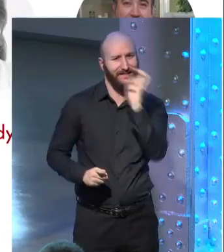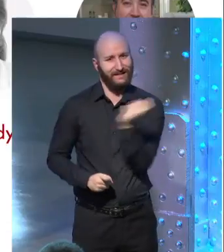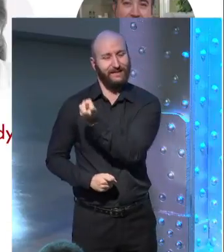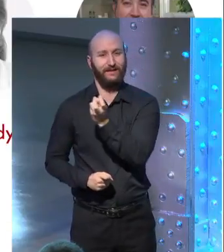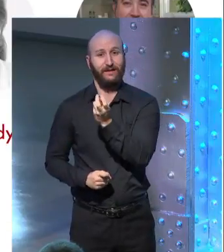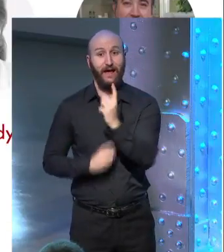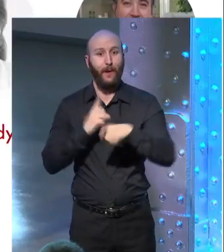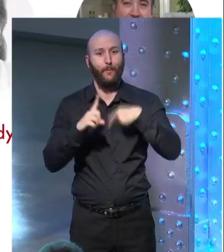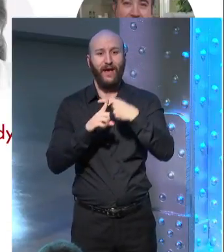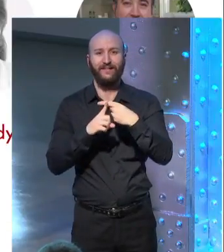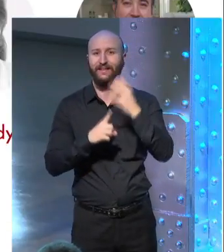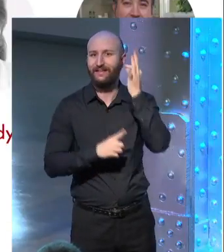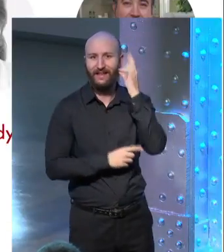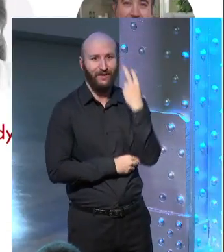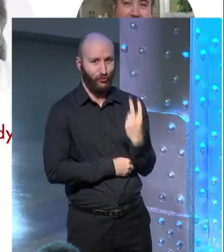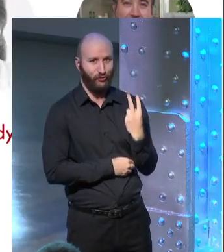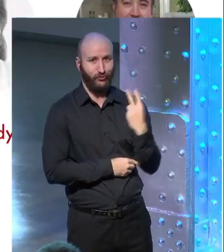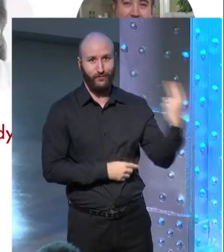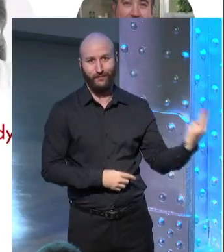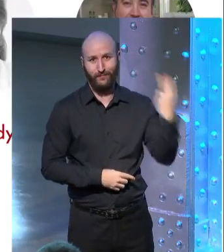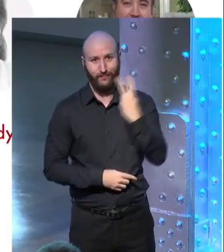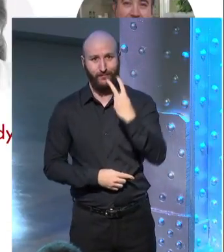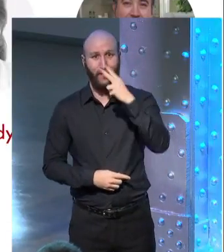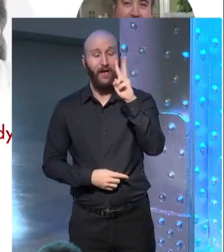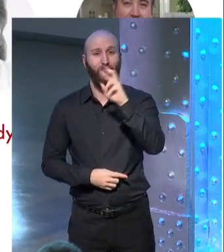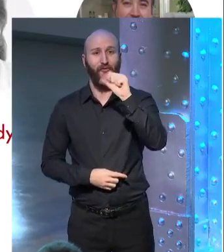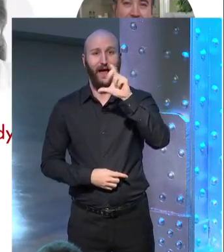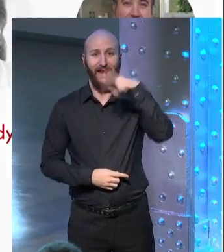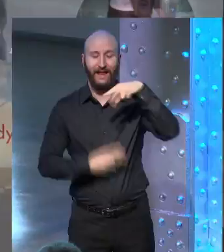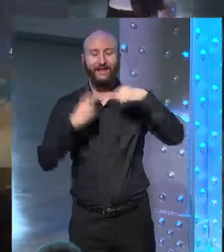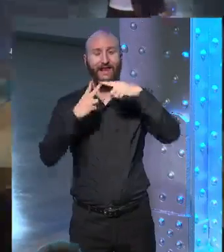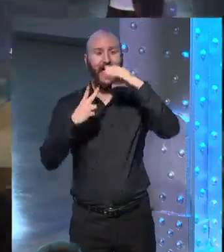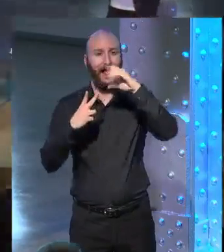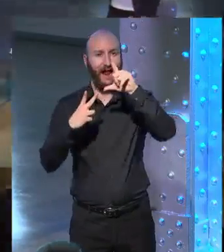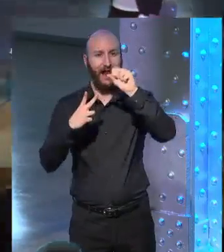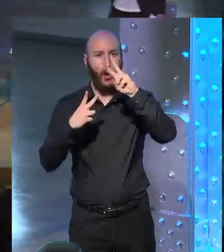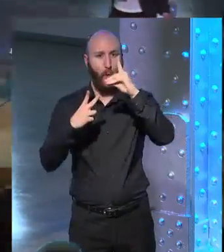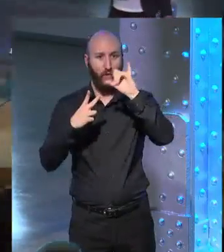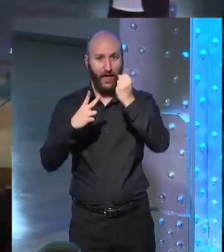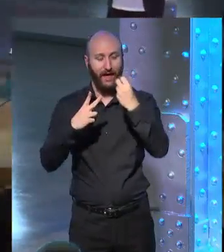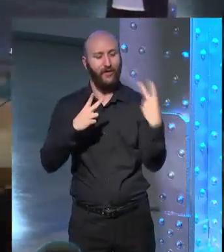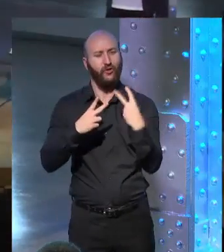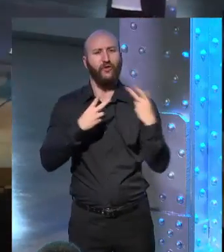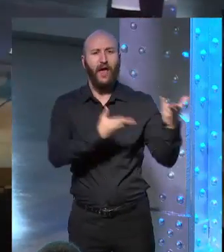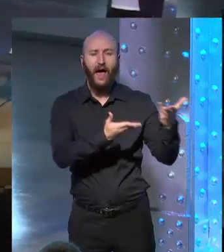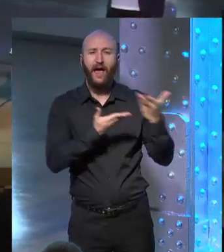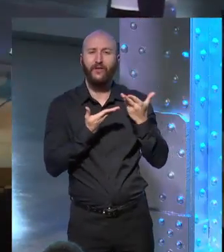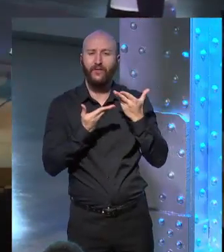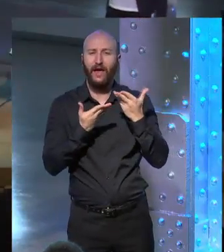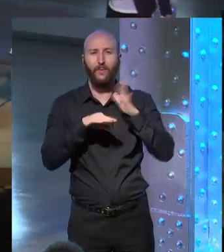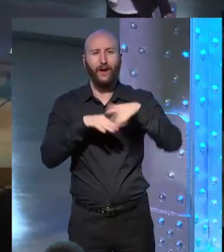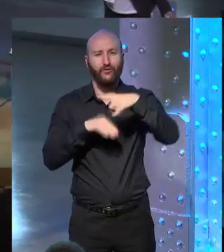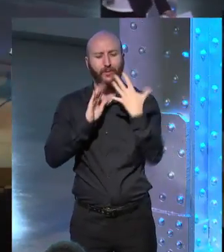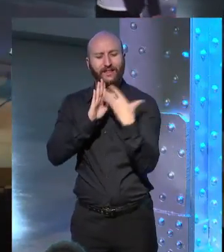ejemplo de 2 chicas, Valeria y Claudia, que nos van a ayudar a entender cómo ven ellos